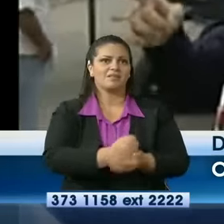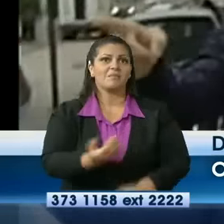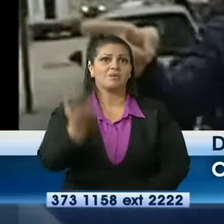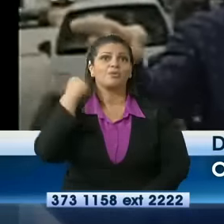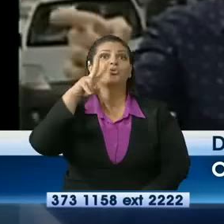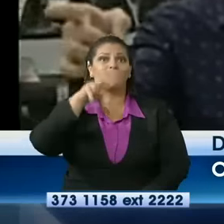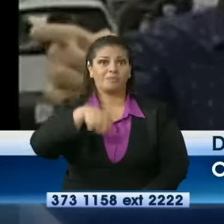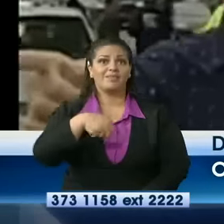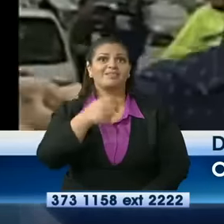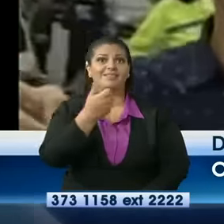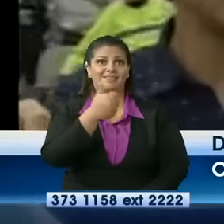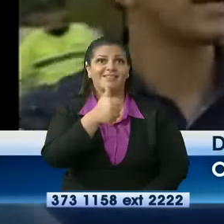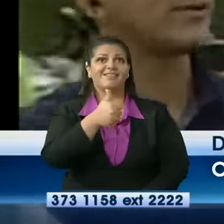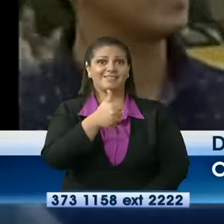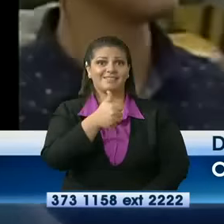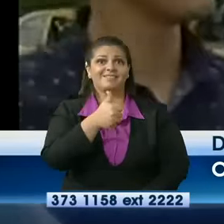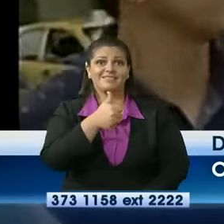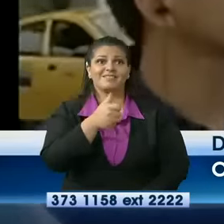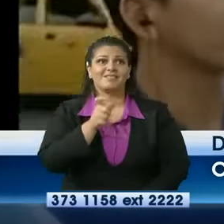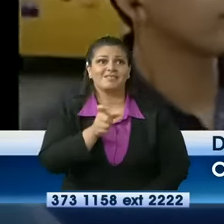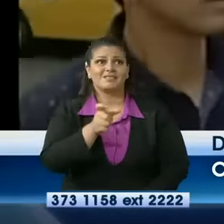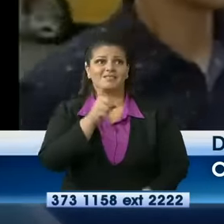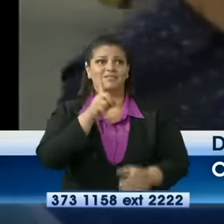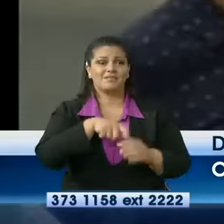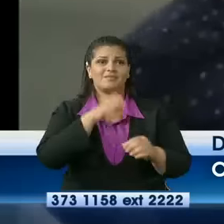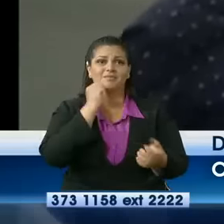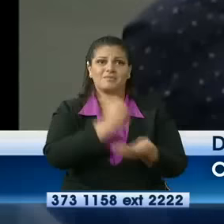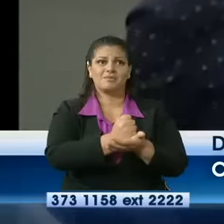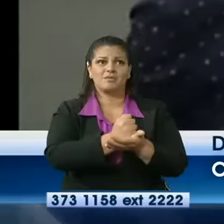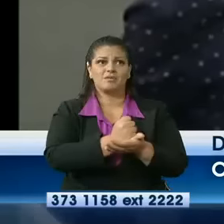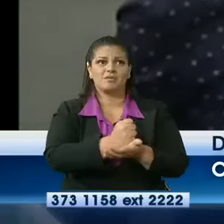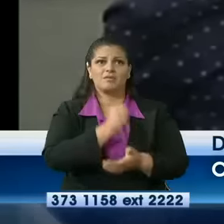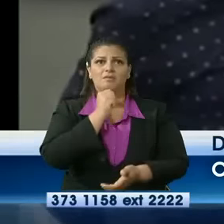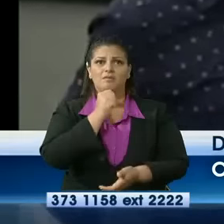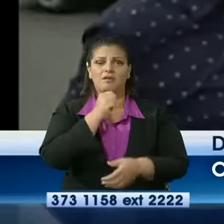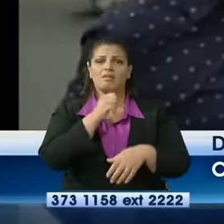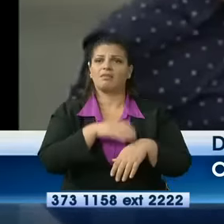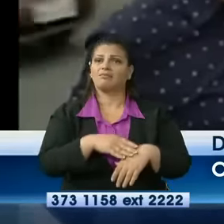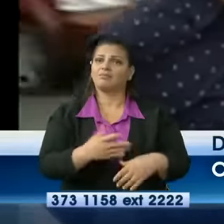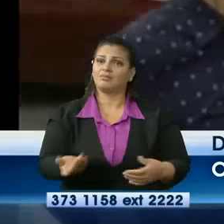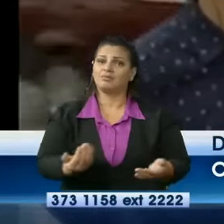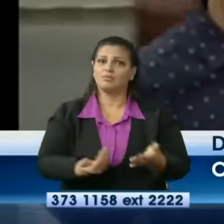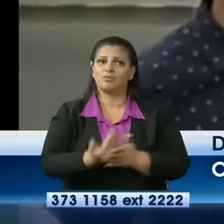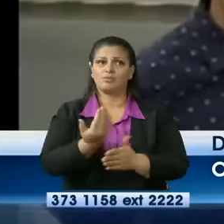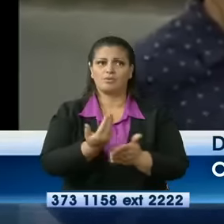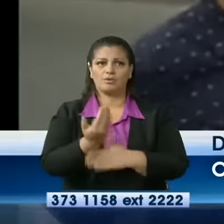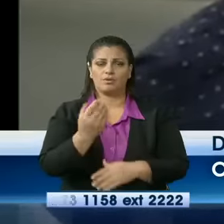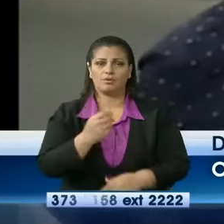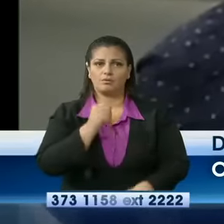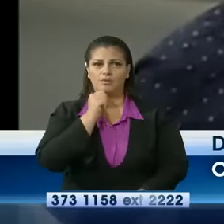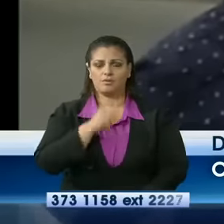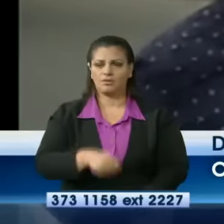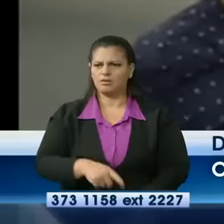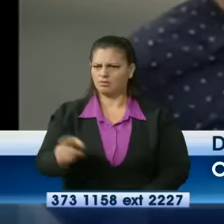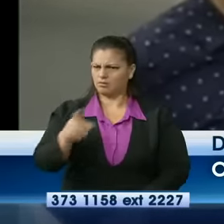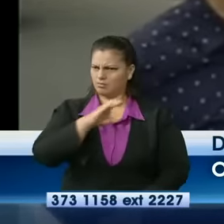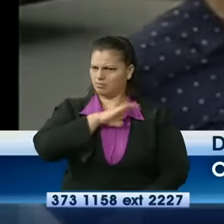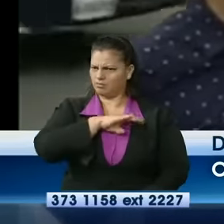un agente de la Policía Nacional? No, él no es. Él está por otro asunto de una furgoneta que está prestando el servicio